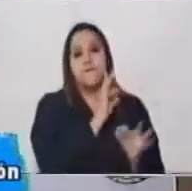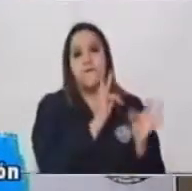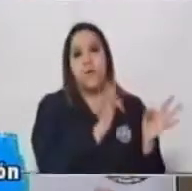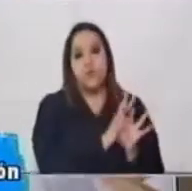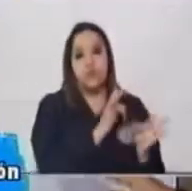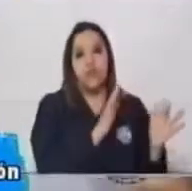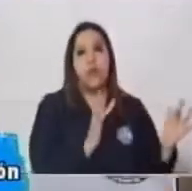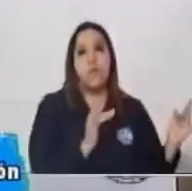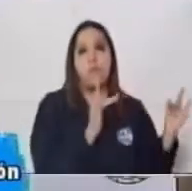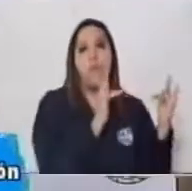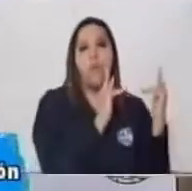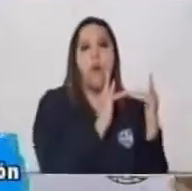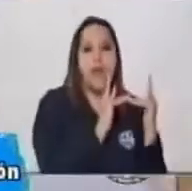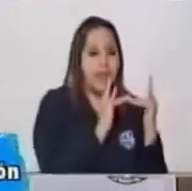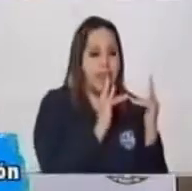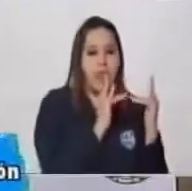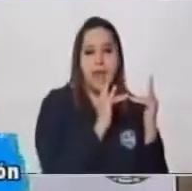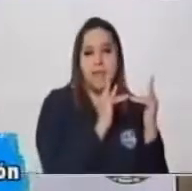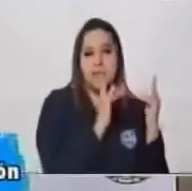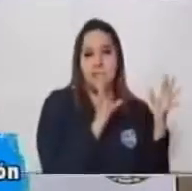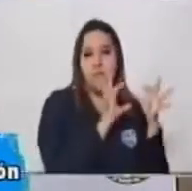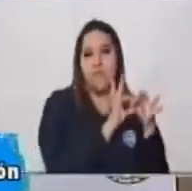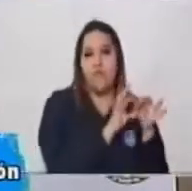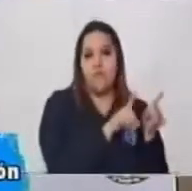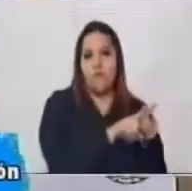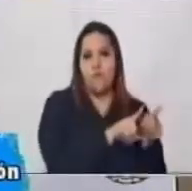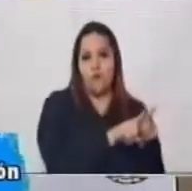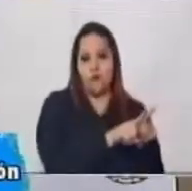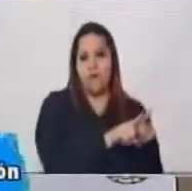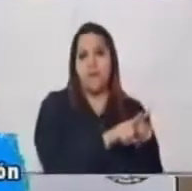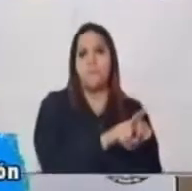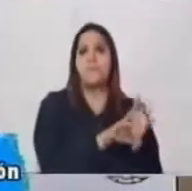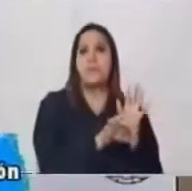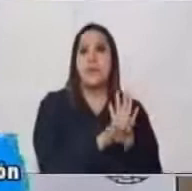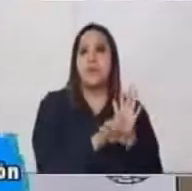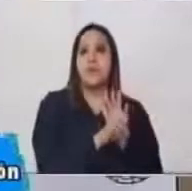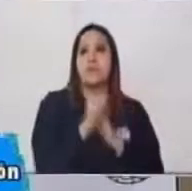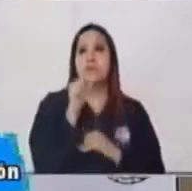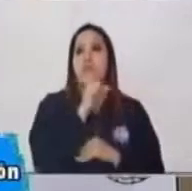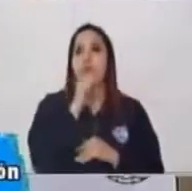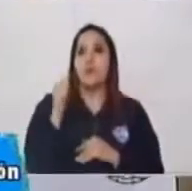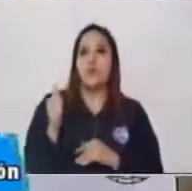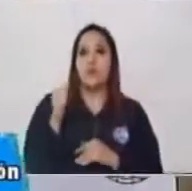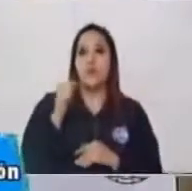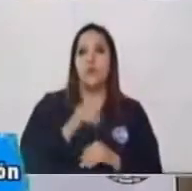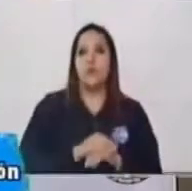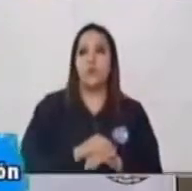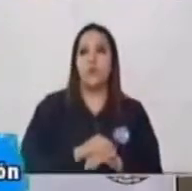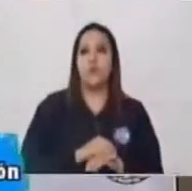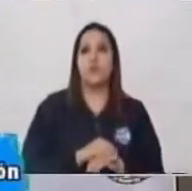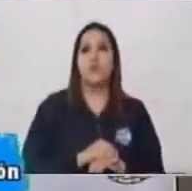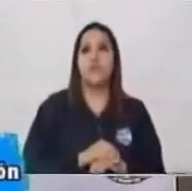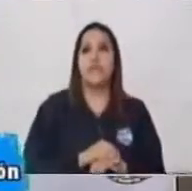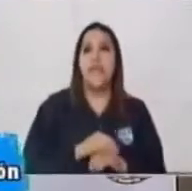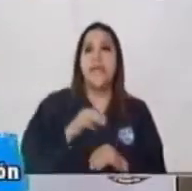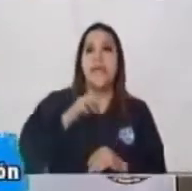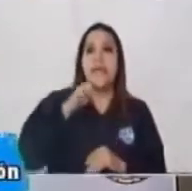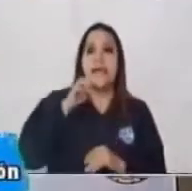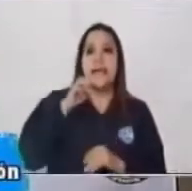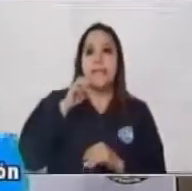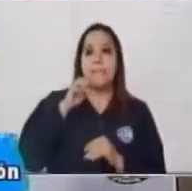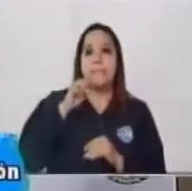ejemplo. Acá nos indica que es el que acompaña al núcleo del sujeto de una manera directa y sin utilizar enlaces. Por